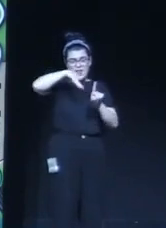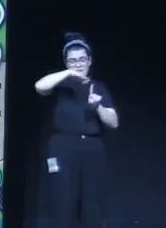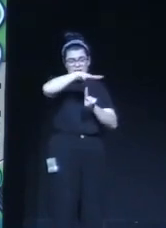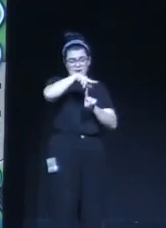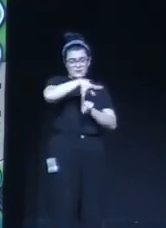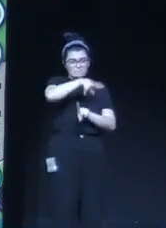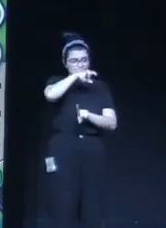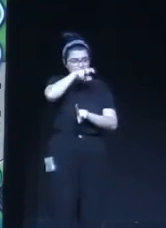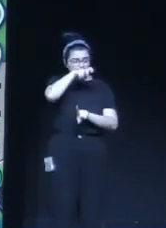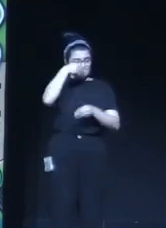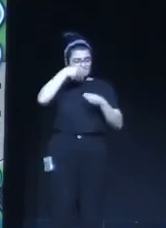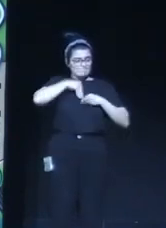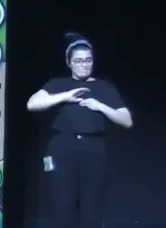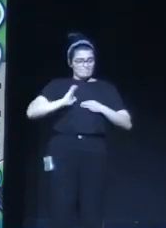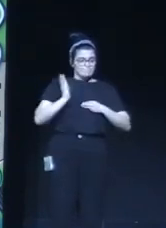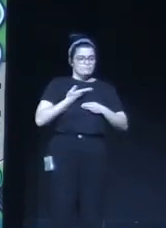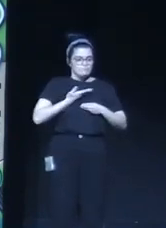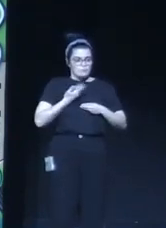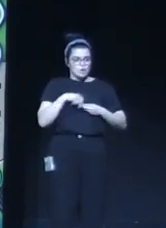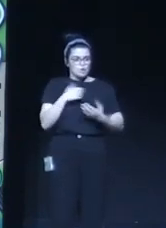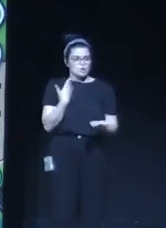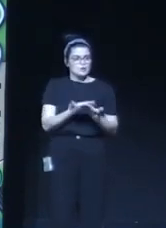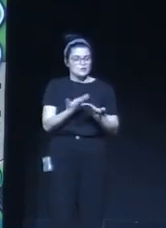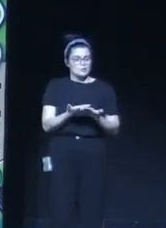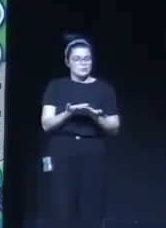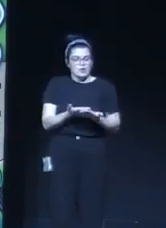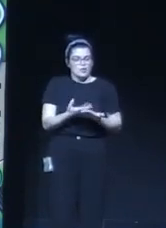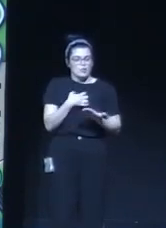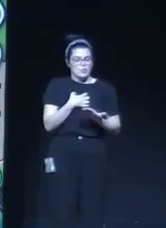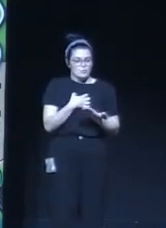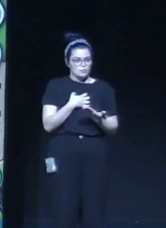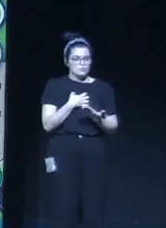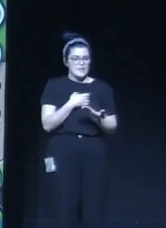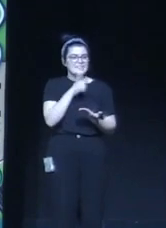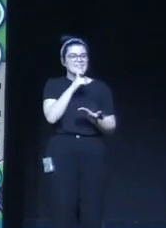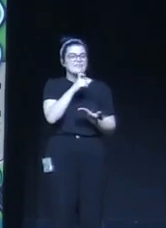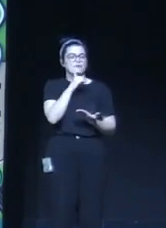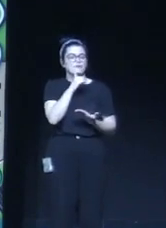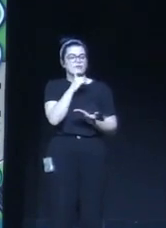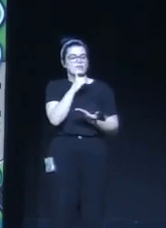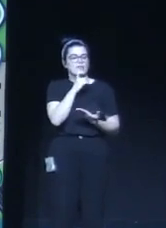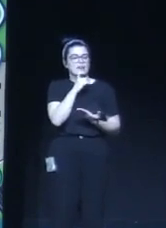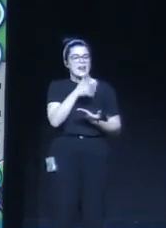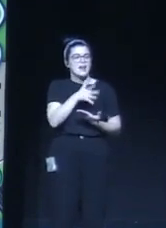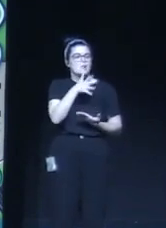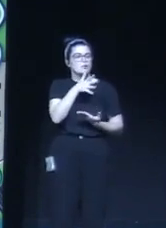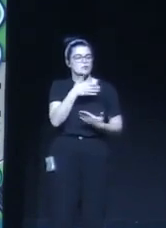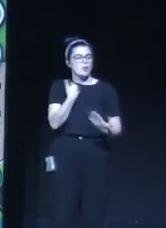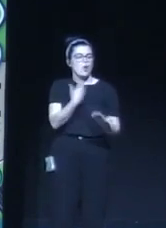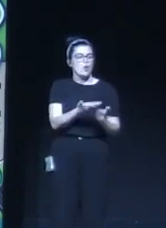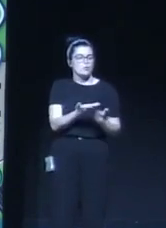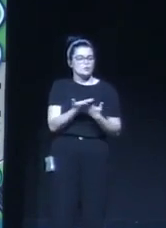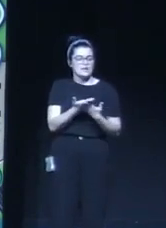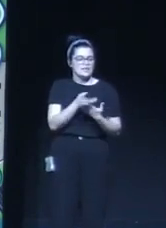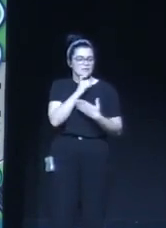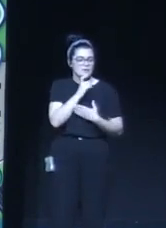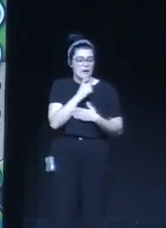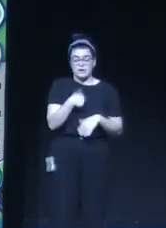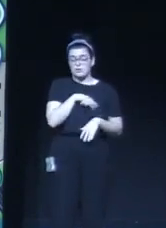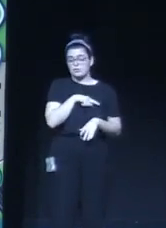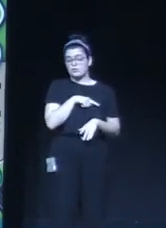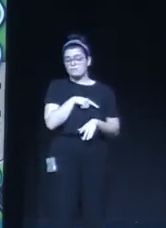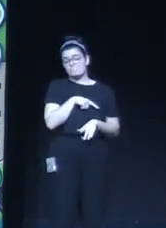claro, nunca podemos demostrar. Y además luego es muy difícil demostrar la causa-efecto, que en nuestro caso no sería tanto porque solo tenemos una